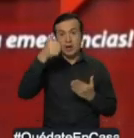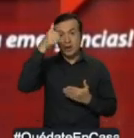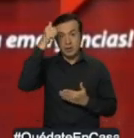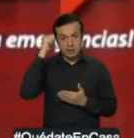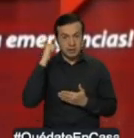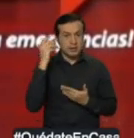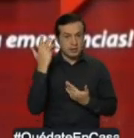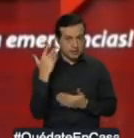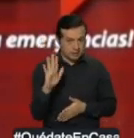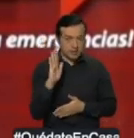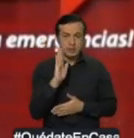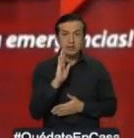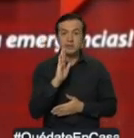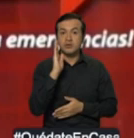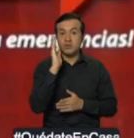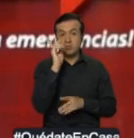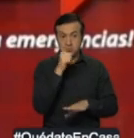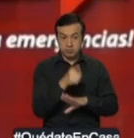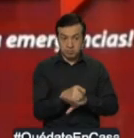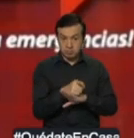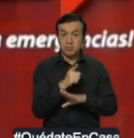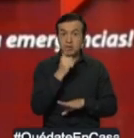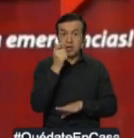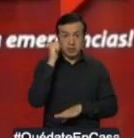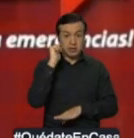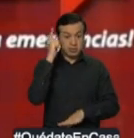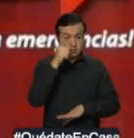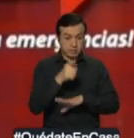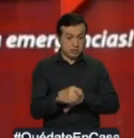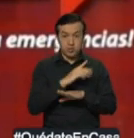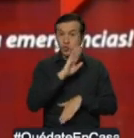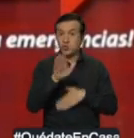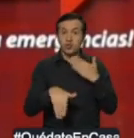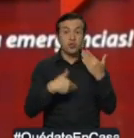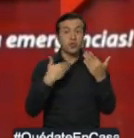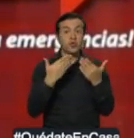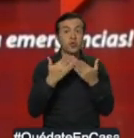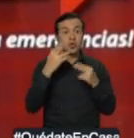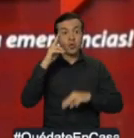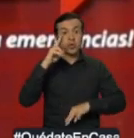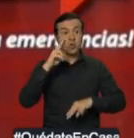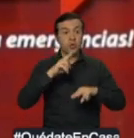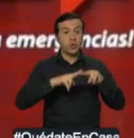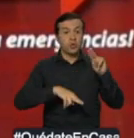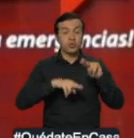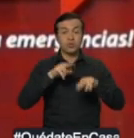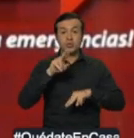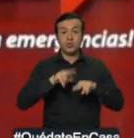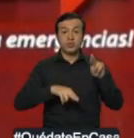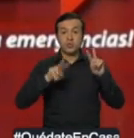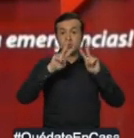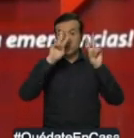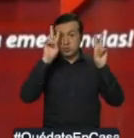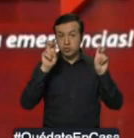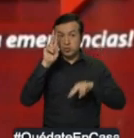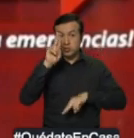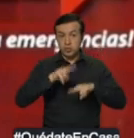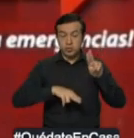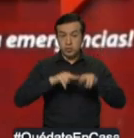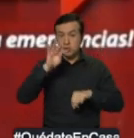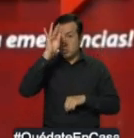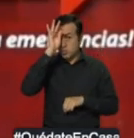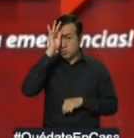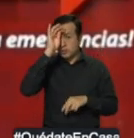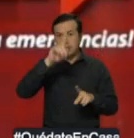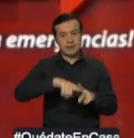se instruyó se dispuso ya que todas las obras que están relacionadas con infraestructura hospitalaria